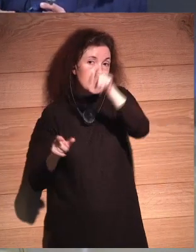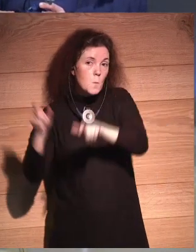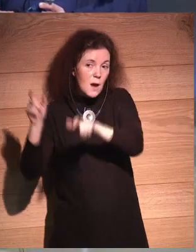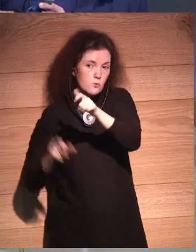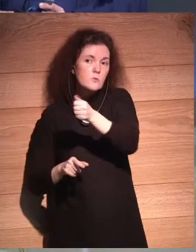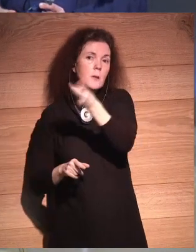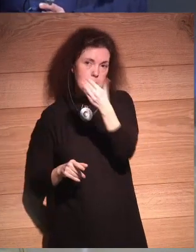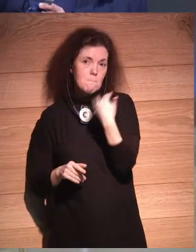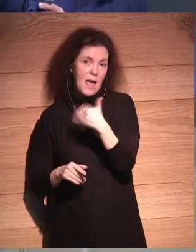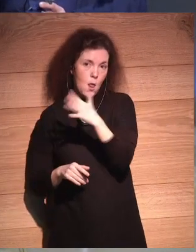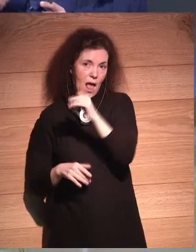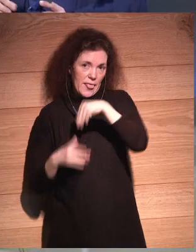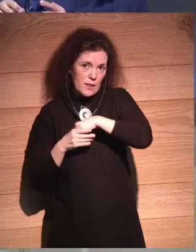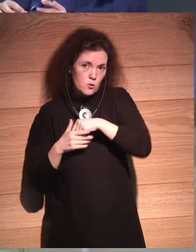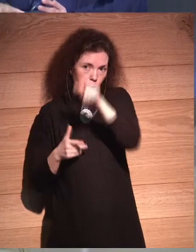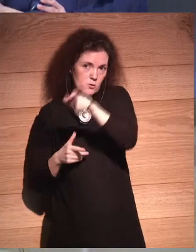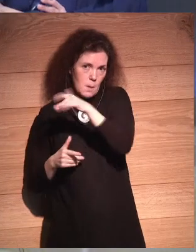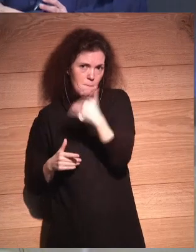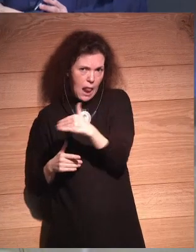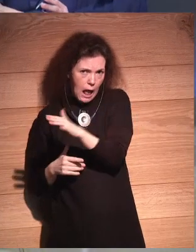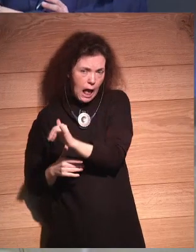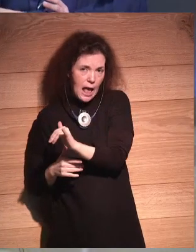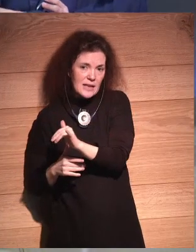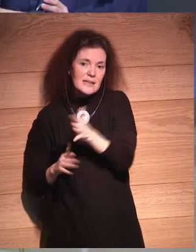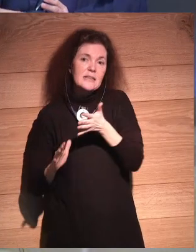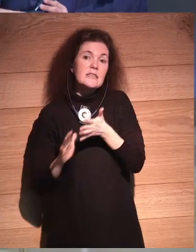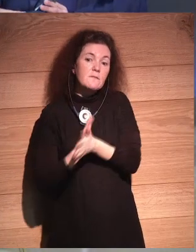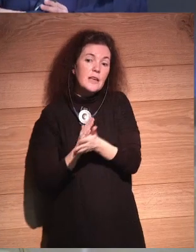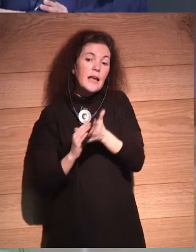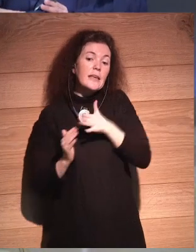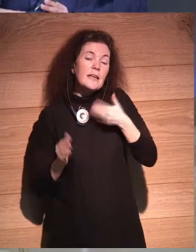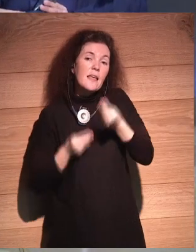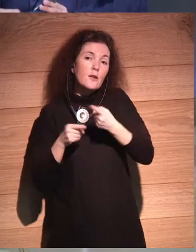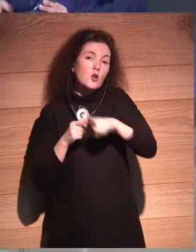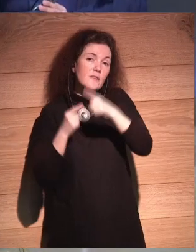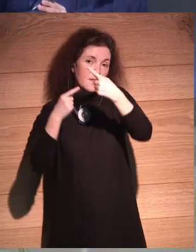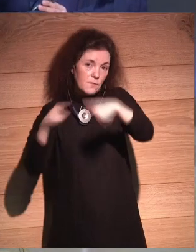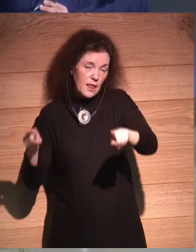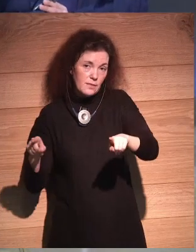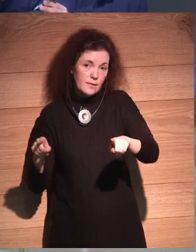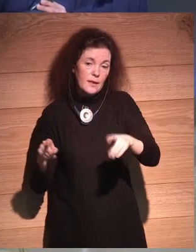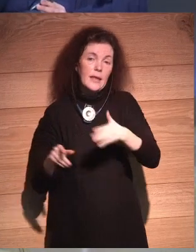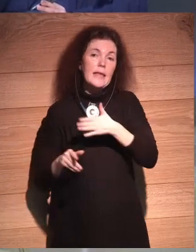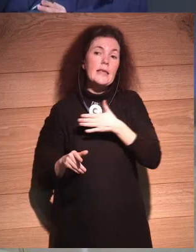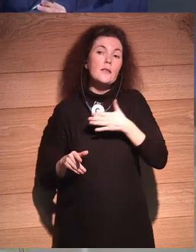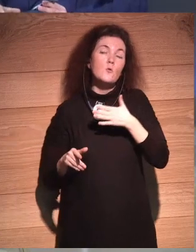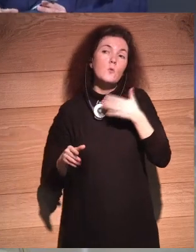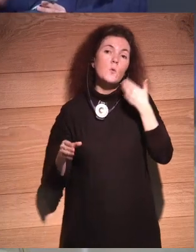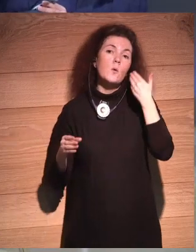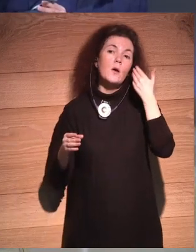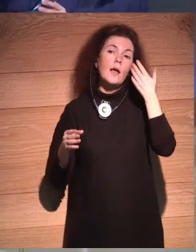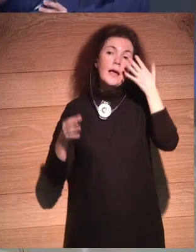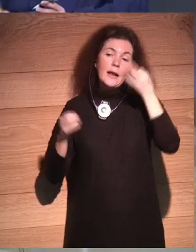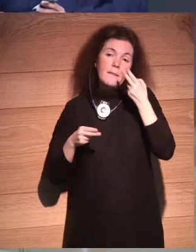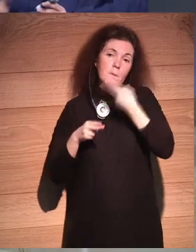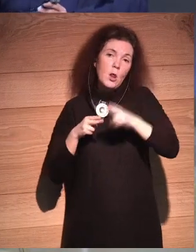son malvados, malos, entonces quieres hacer cosas diferentes, claro. que creerás en